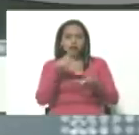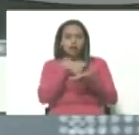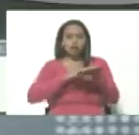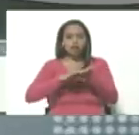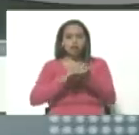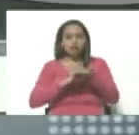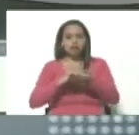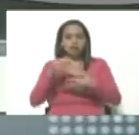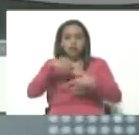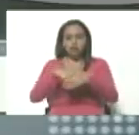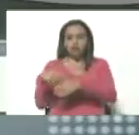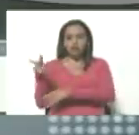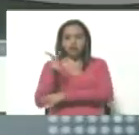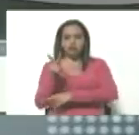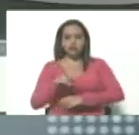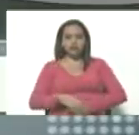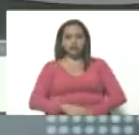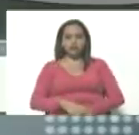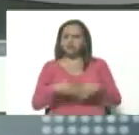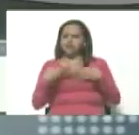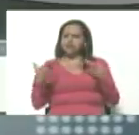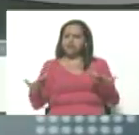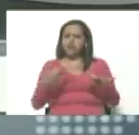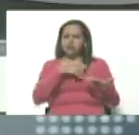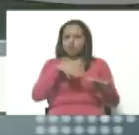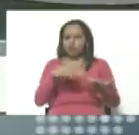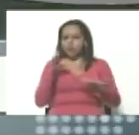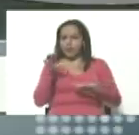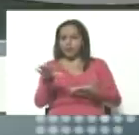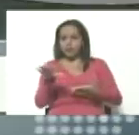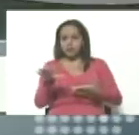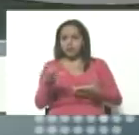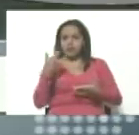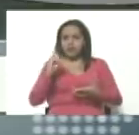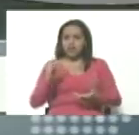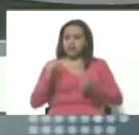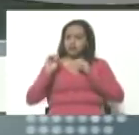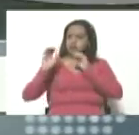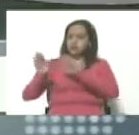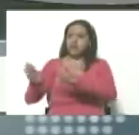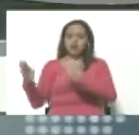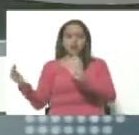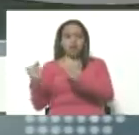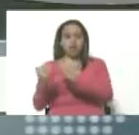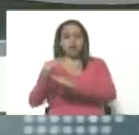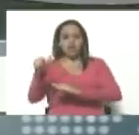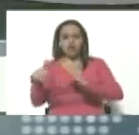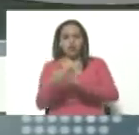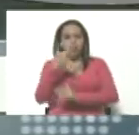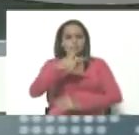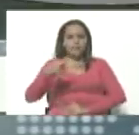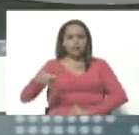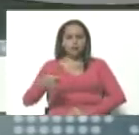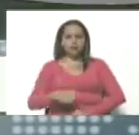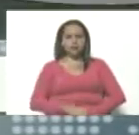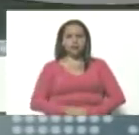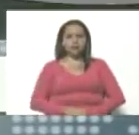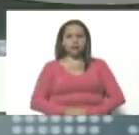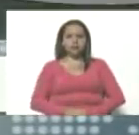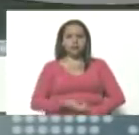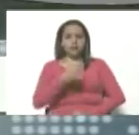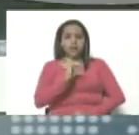en Venezuela. ¿Qué sería de nuestro país si hubiéramos dejado en sus casas a todas las personas que